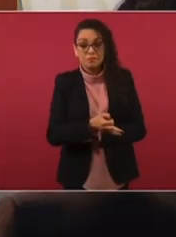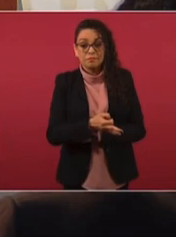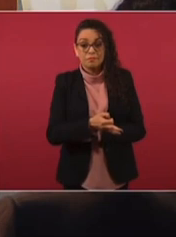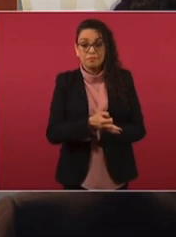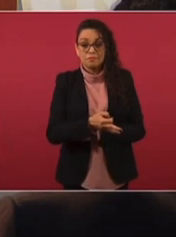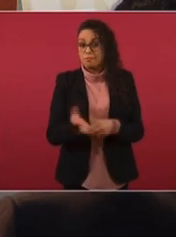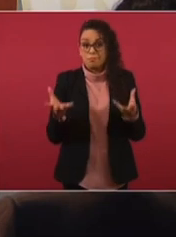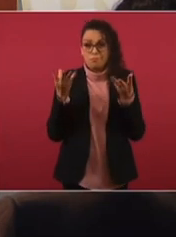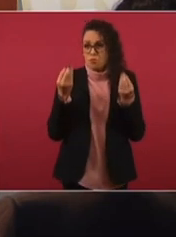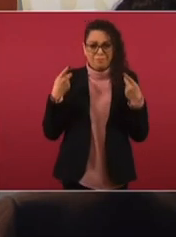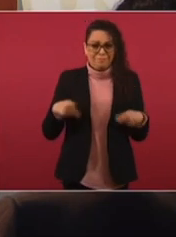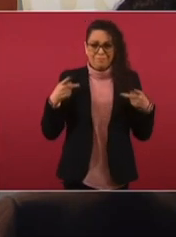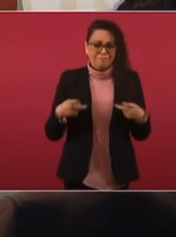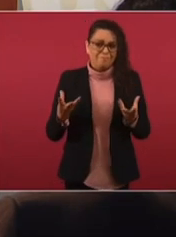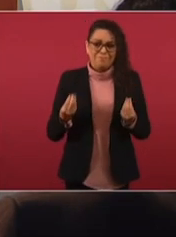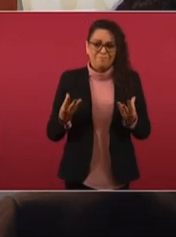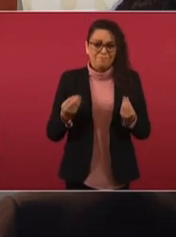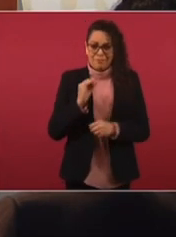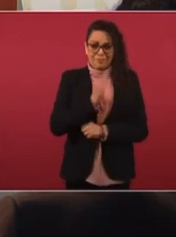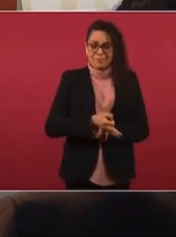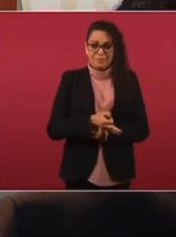por muchos